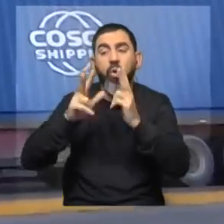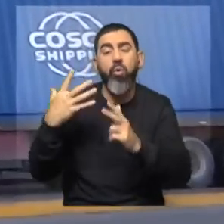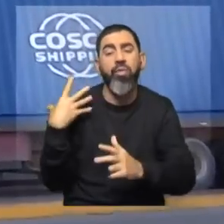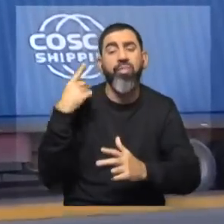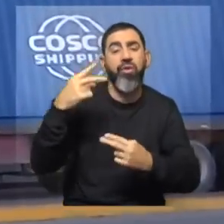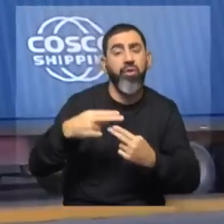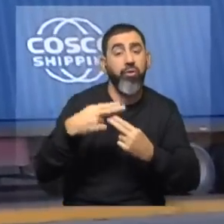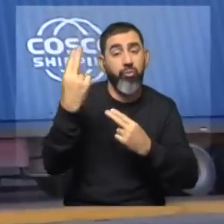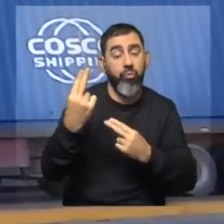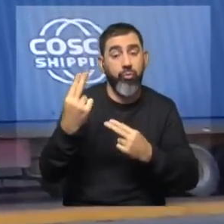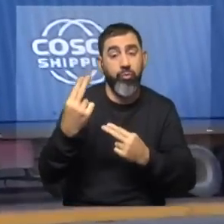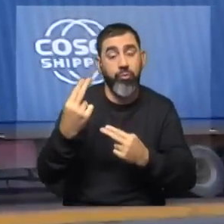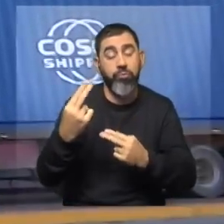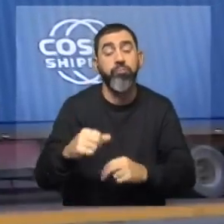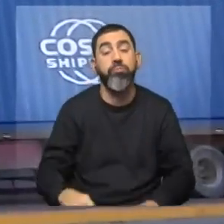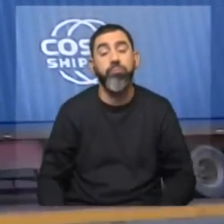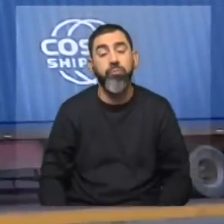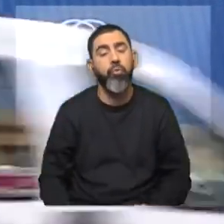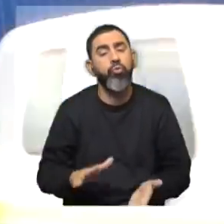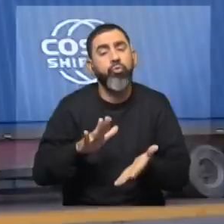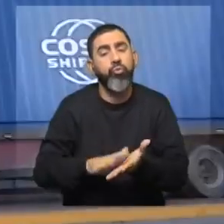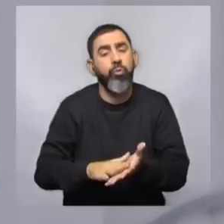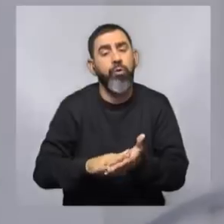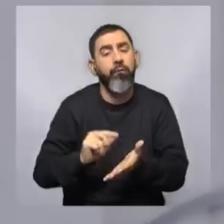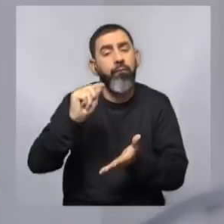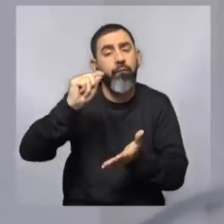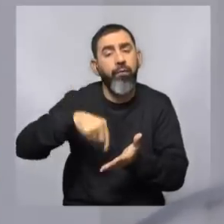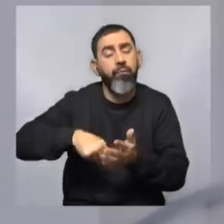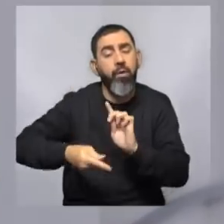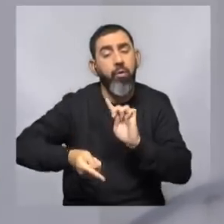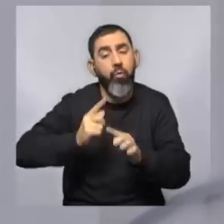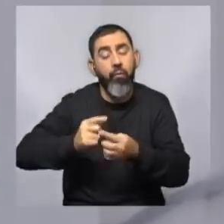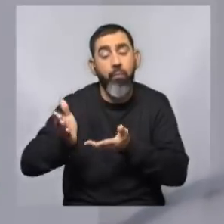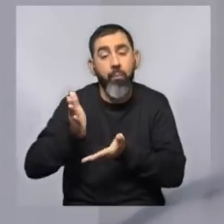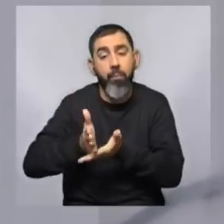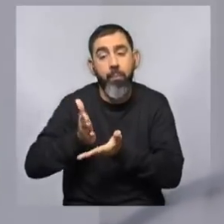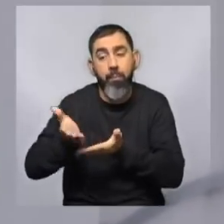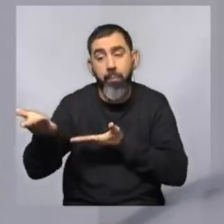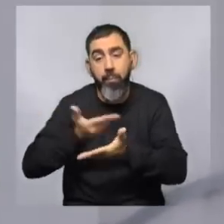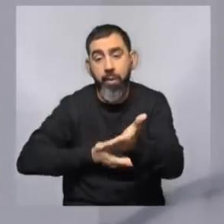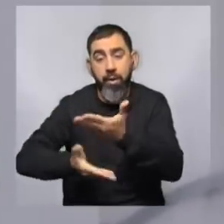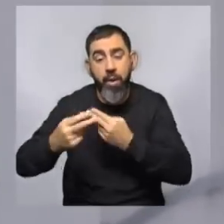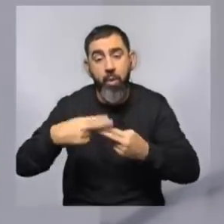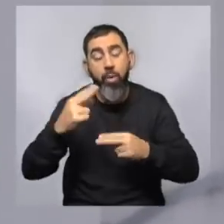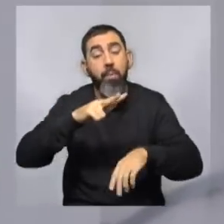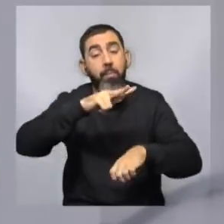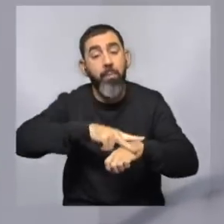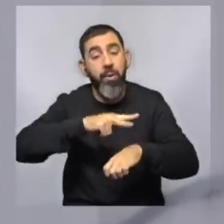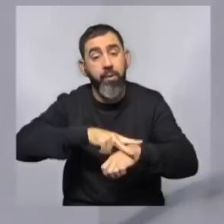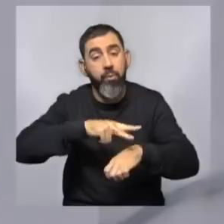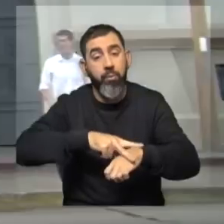director de aduanas Jaime borjani en relación a la firma de un convenio de cooperación con la dirección Nacional de aduanas de Paraguay